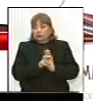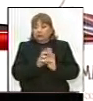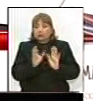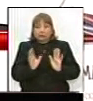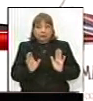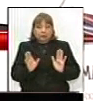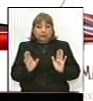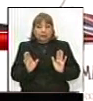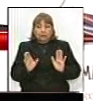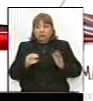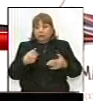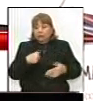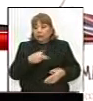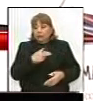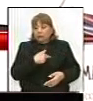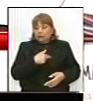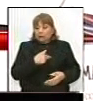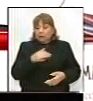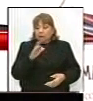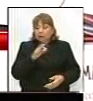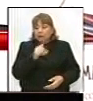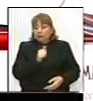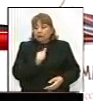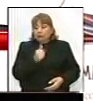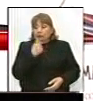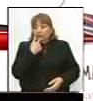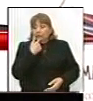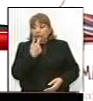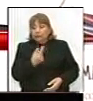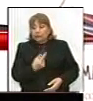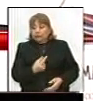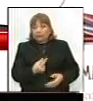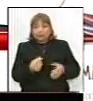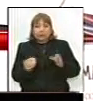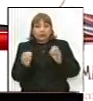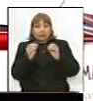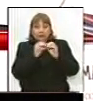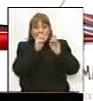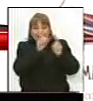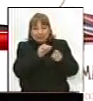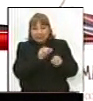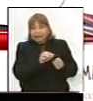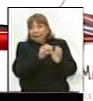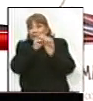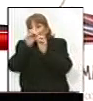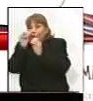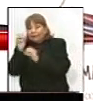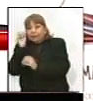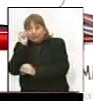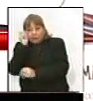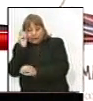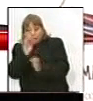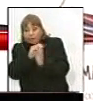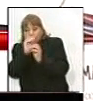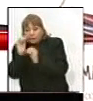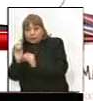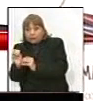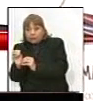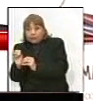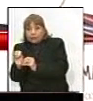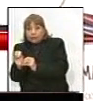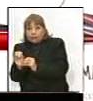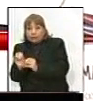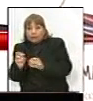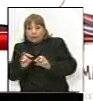y lo que nosotros en el Frente Amplio estamos diciendo es que, presidenta, esa debería ser comprendida en la atribución en general